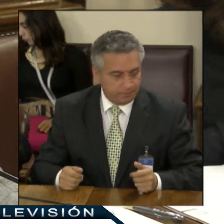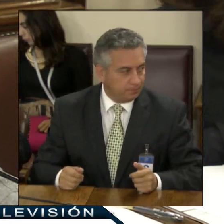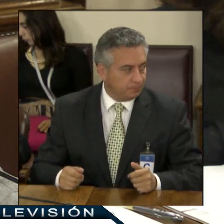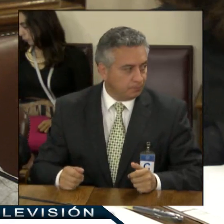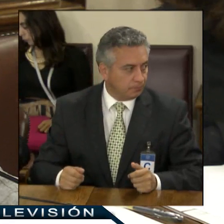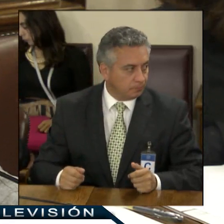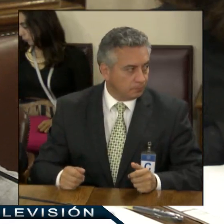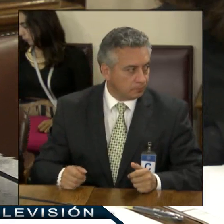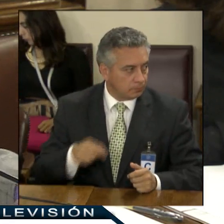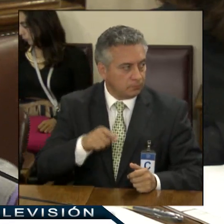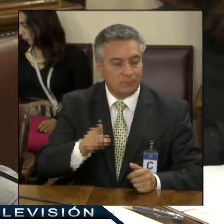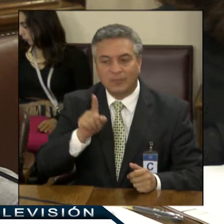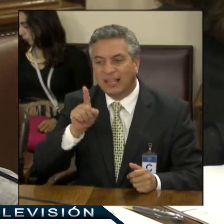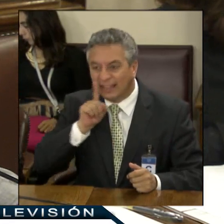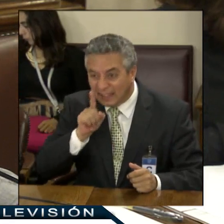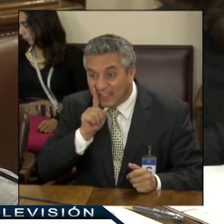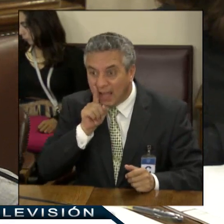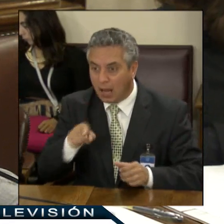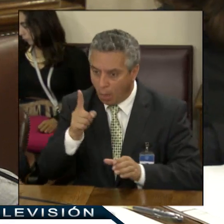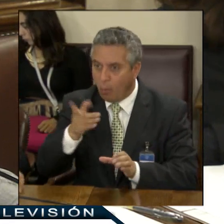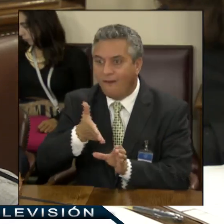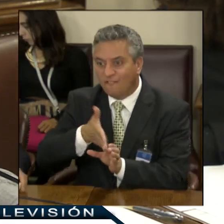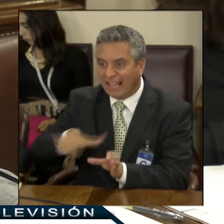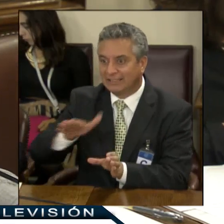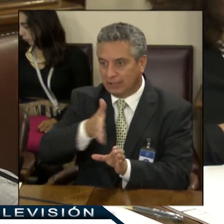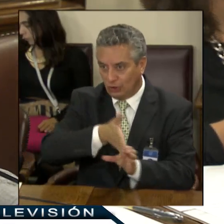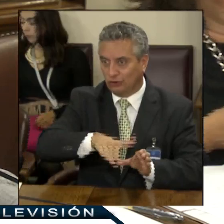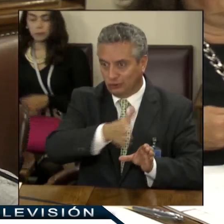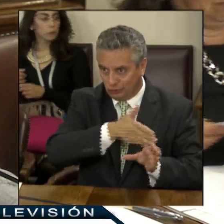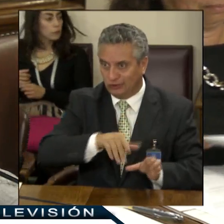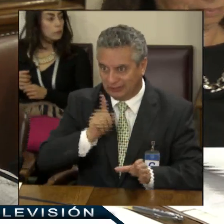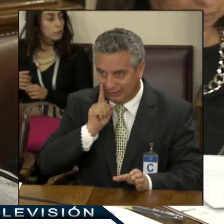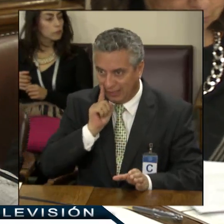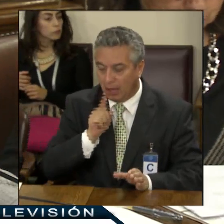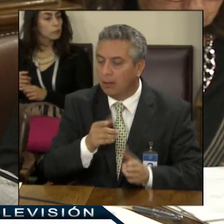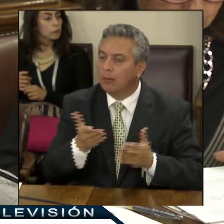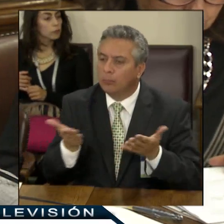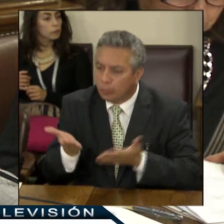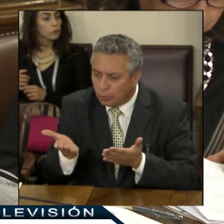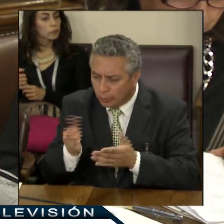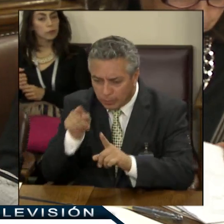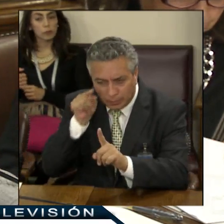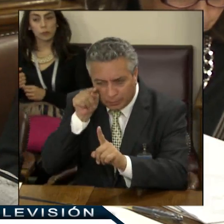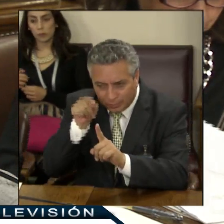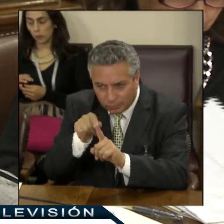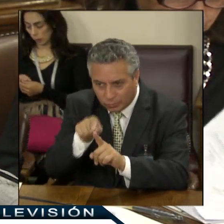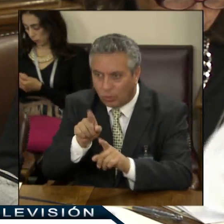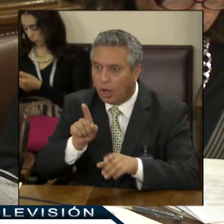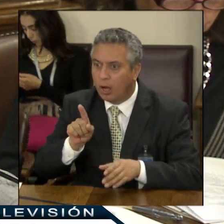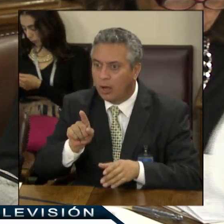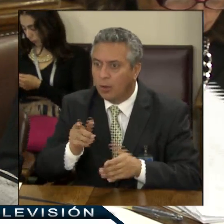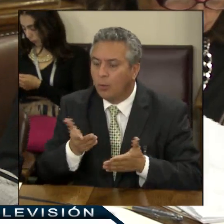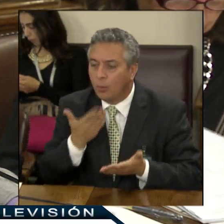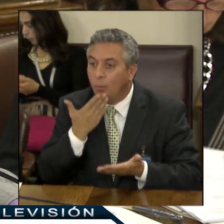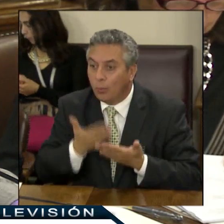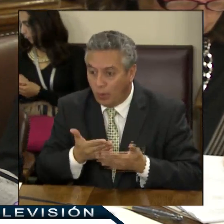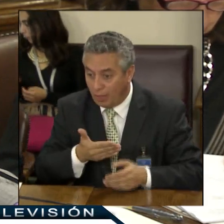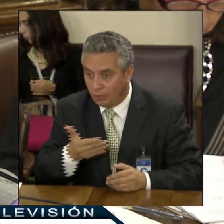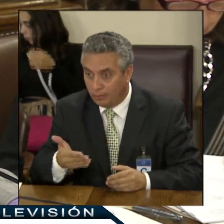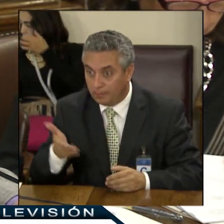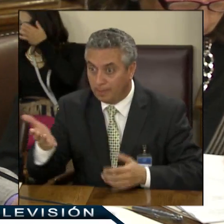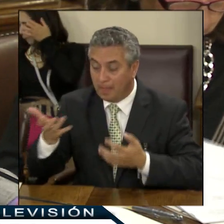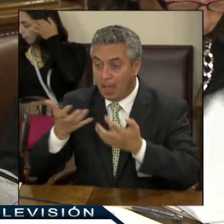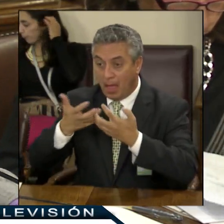eh tienen algunos vacíos particularmente se produce cuando eh las